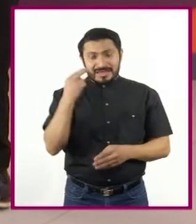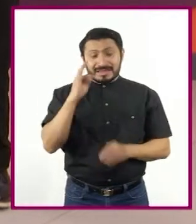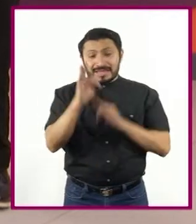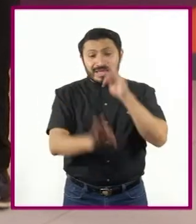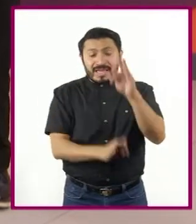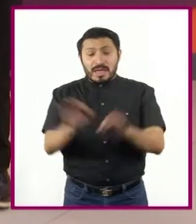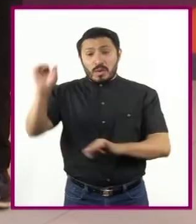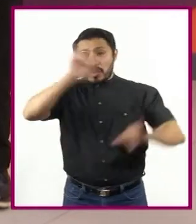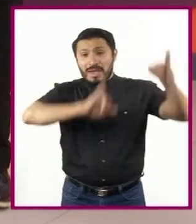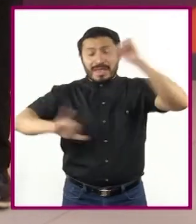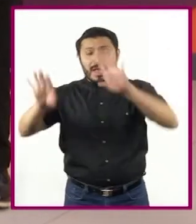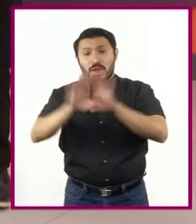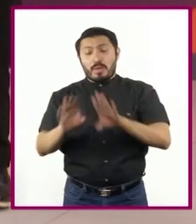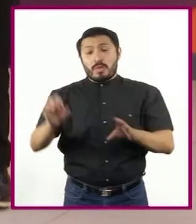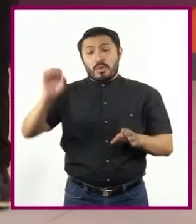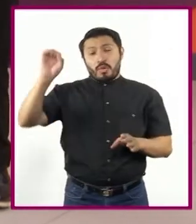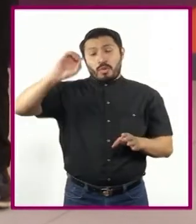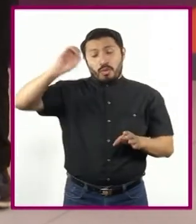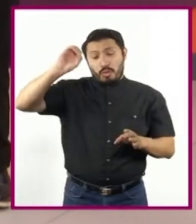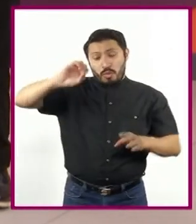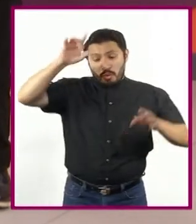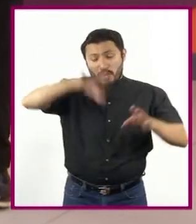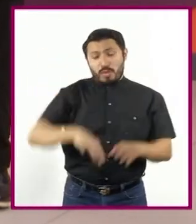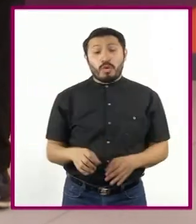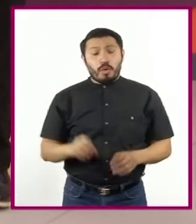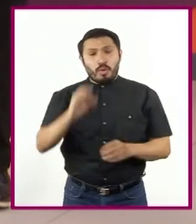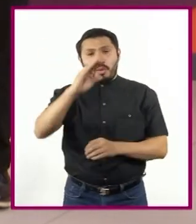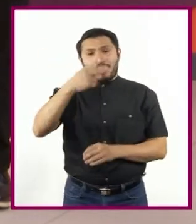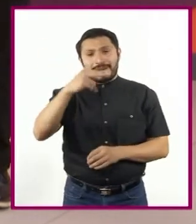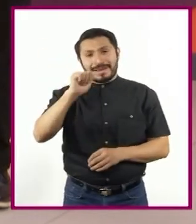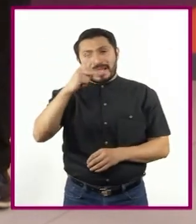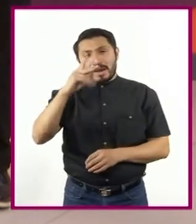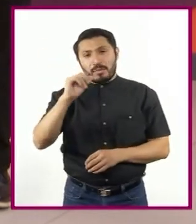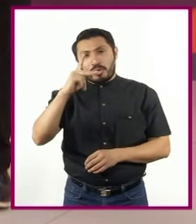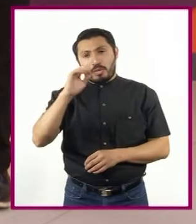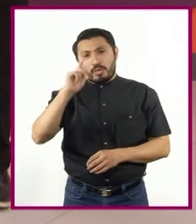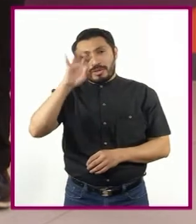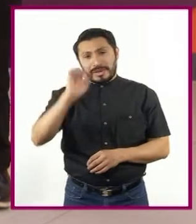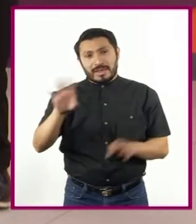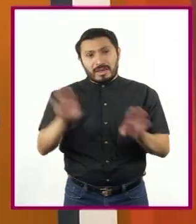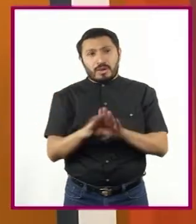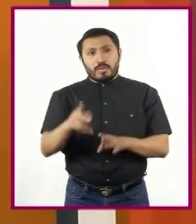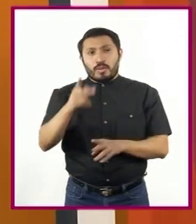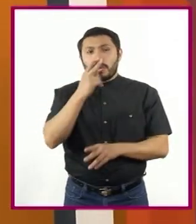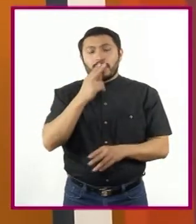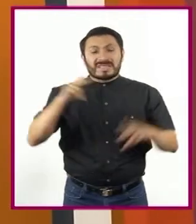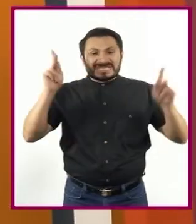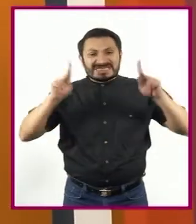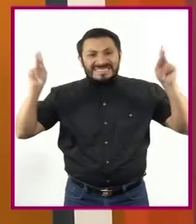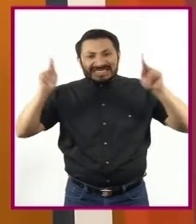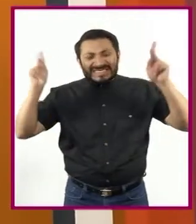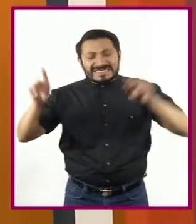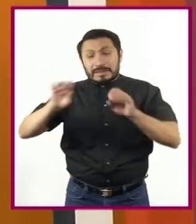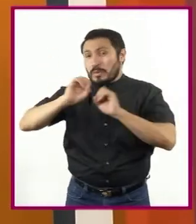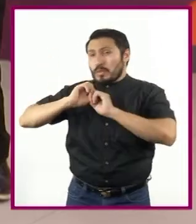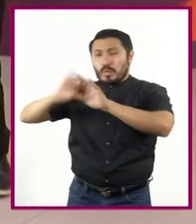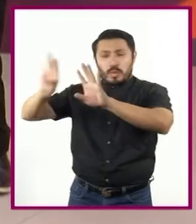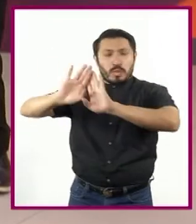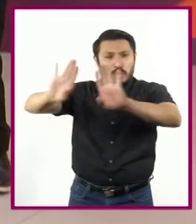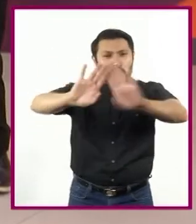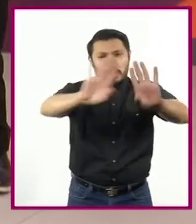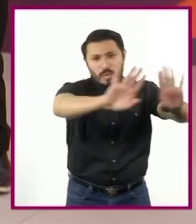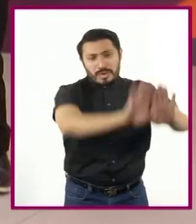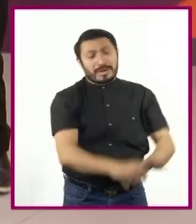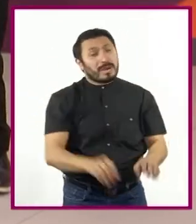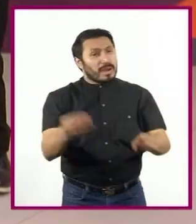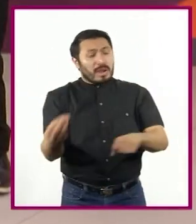como sumergirla en sales o cubrirla de chapopote, que ahuyenta a los insectos. También se le pueden colocar barnices que sellan